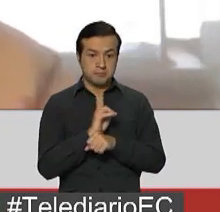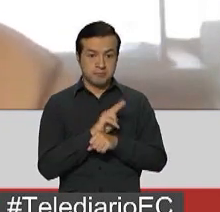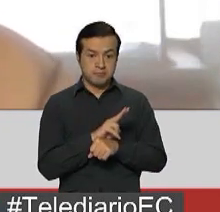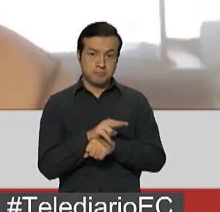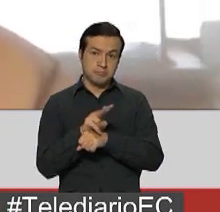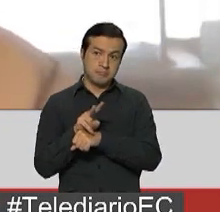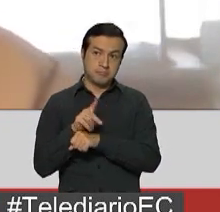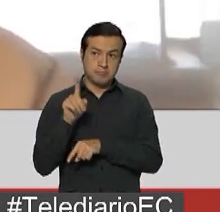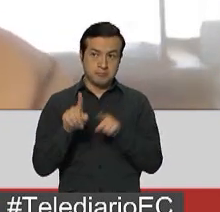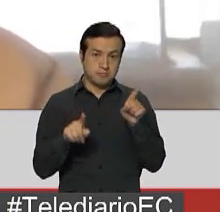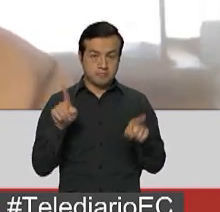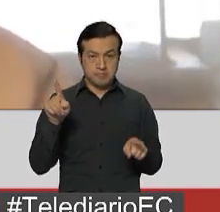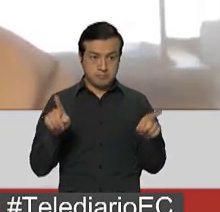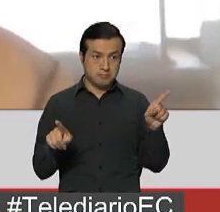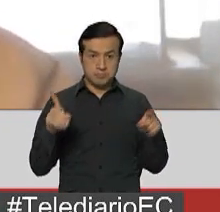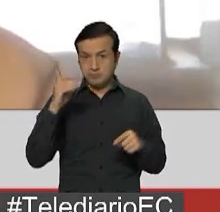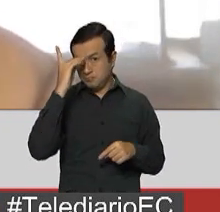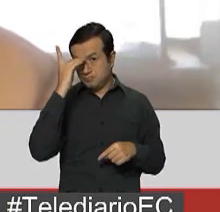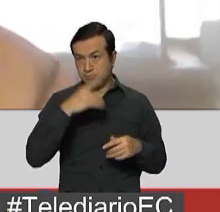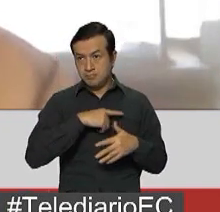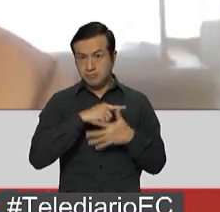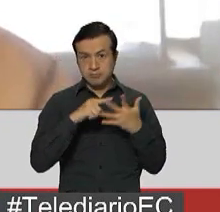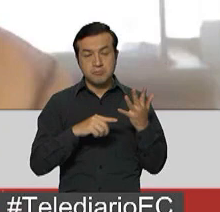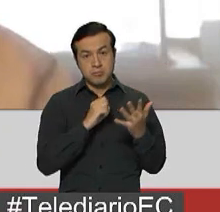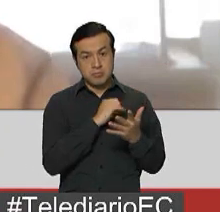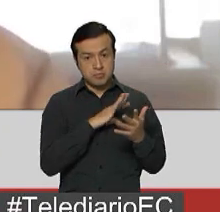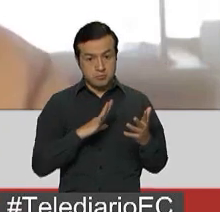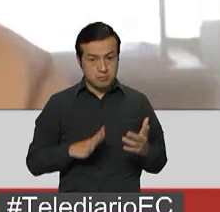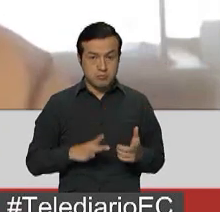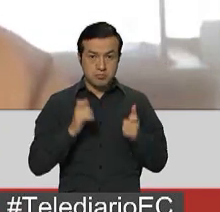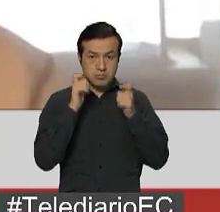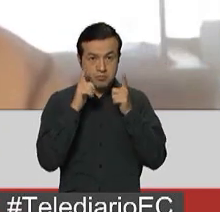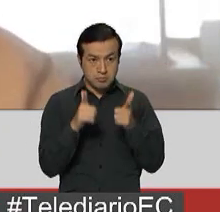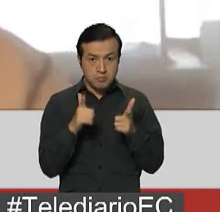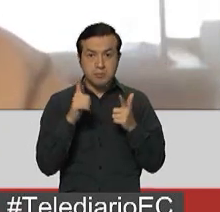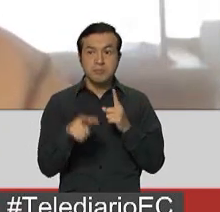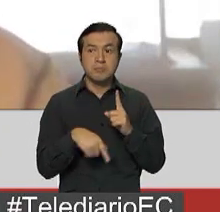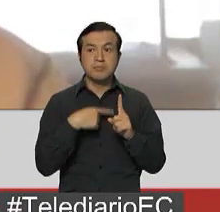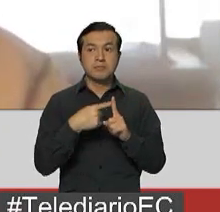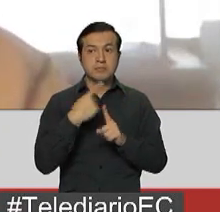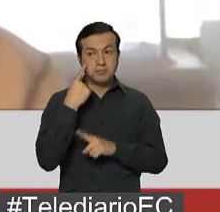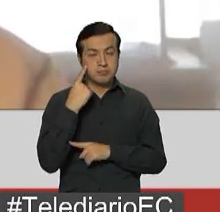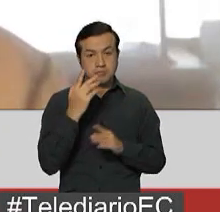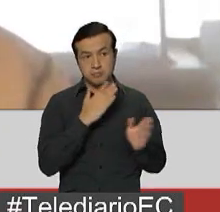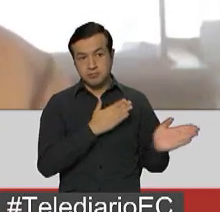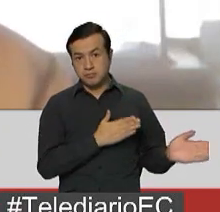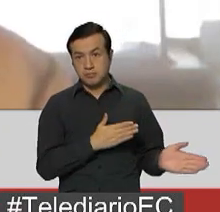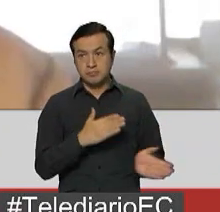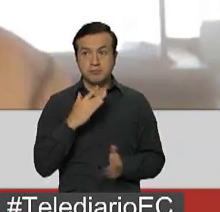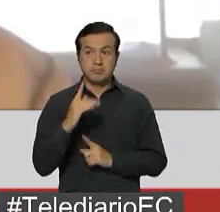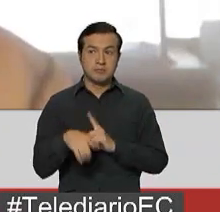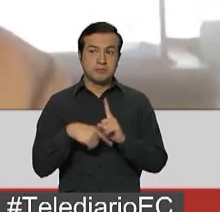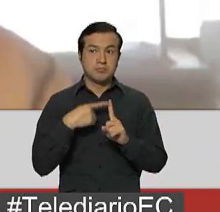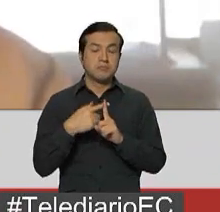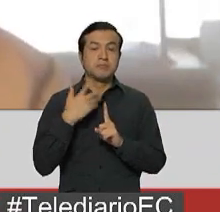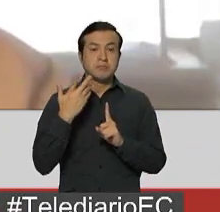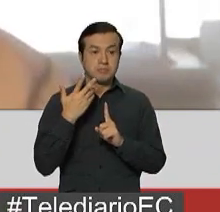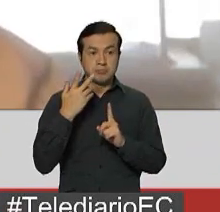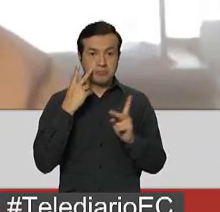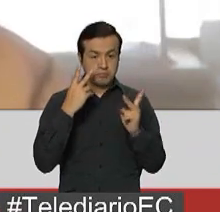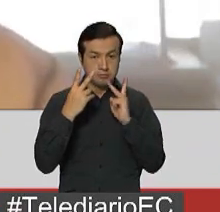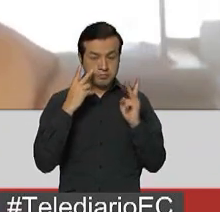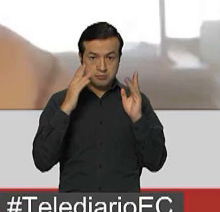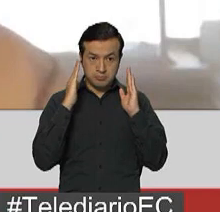algunas medidas que son de carácter preventivo es decir incorporar las medidas de carácter preventivo de carácter prospectivo